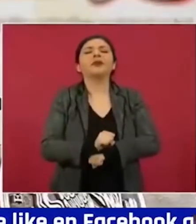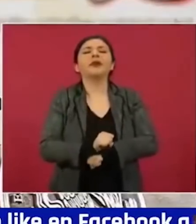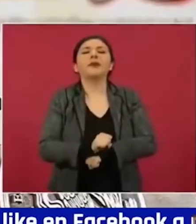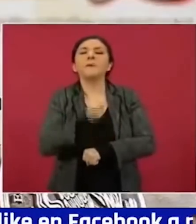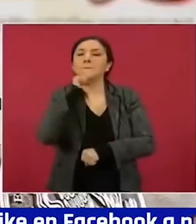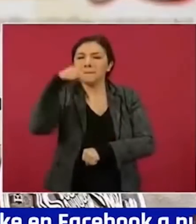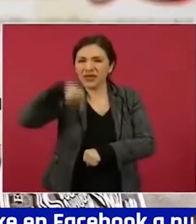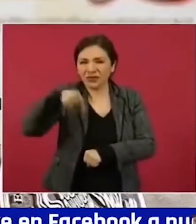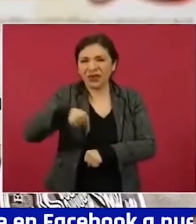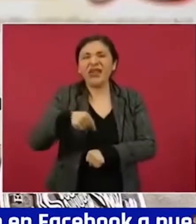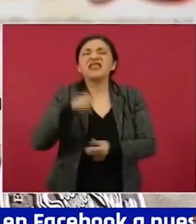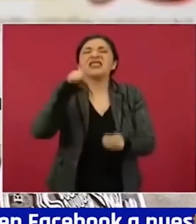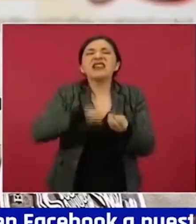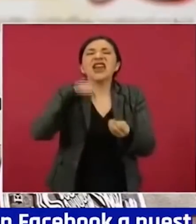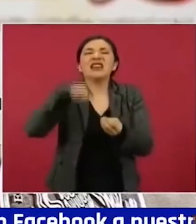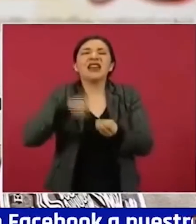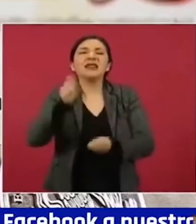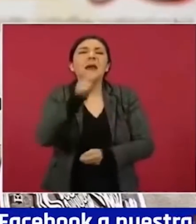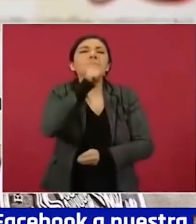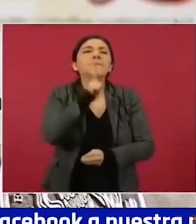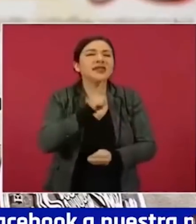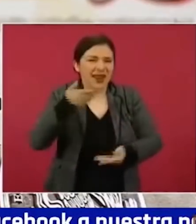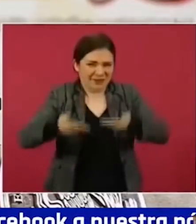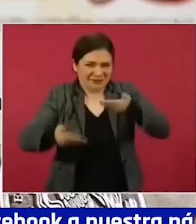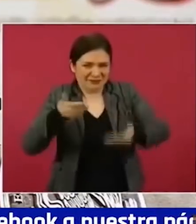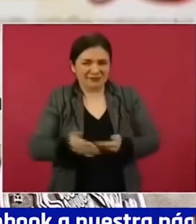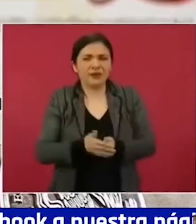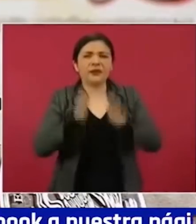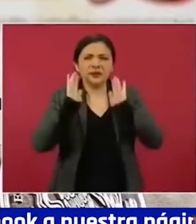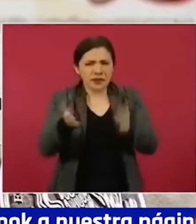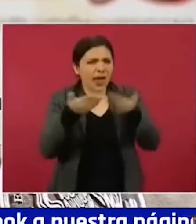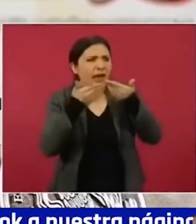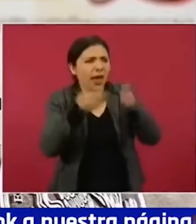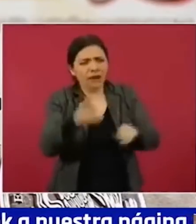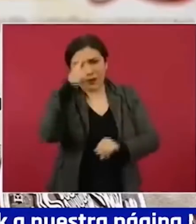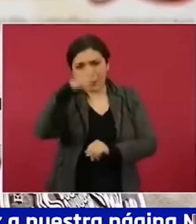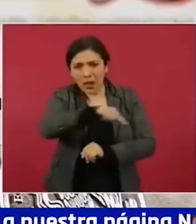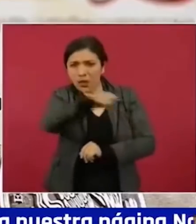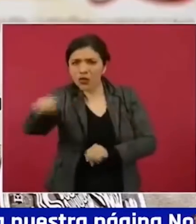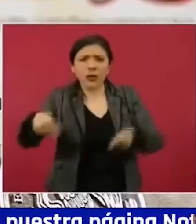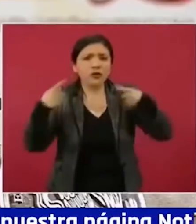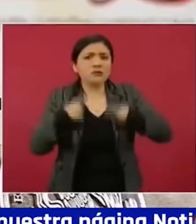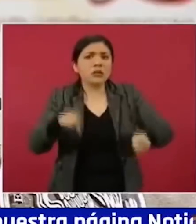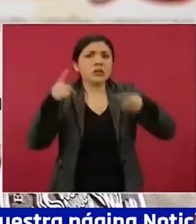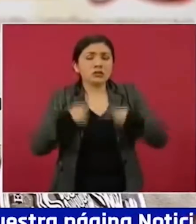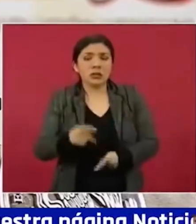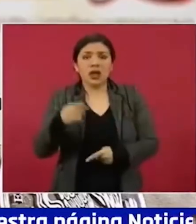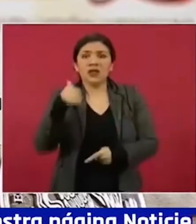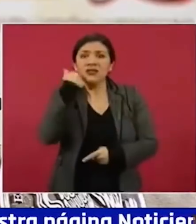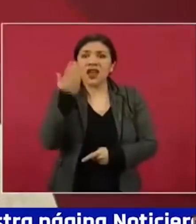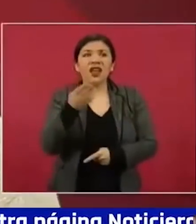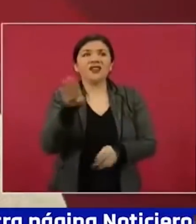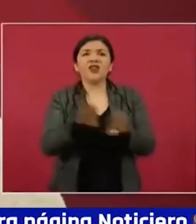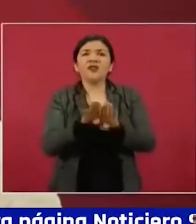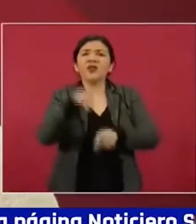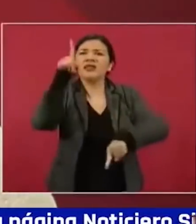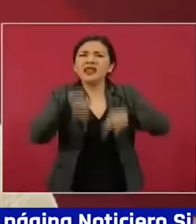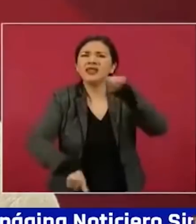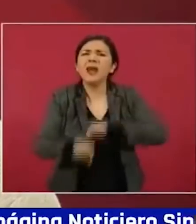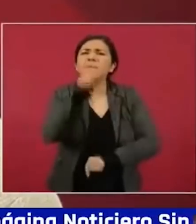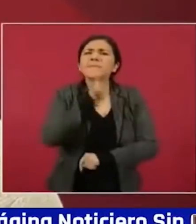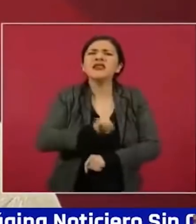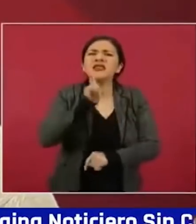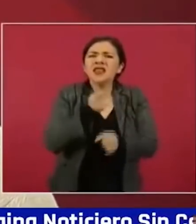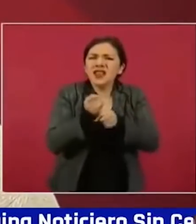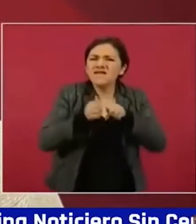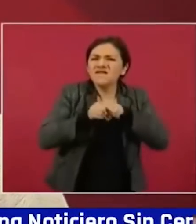COVID, y me encanta porque salían con sus comentarios de nosotros no estamos ganando ni un peso. Bueno, ¿estos creen que nos chupamos el dedo? Han de